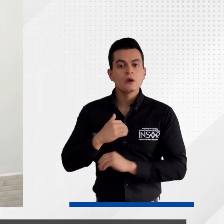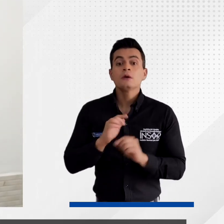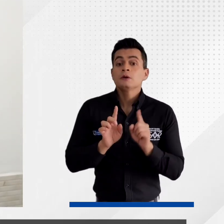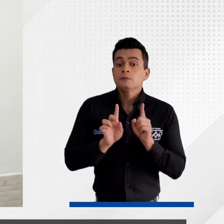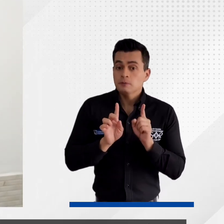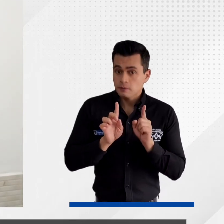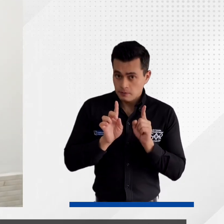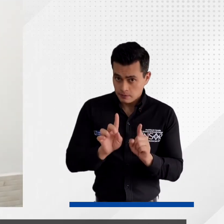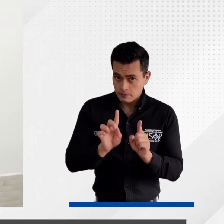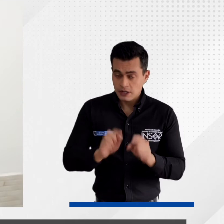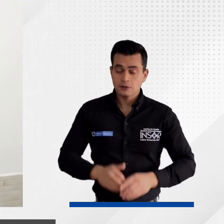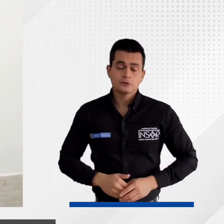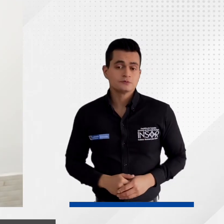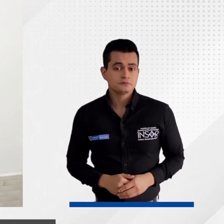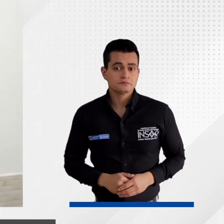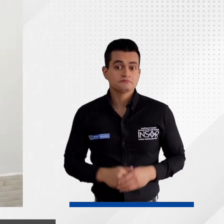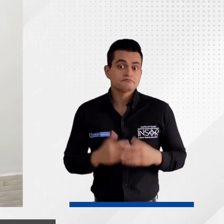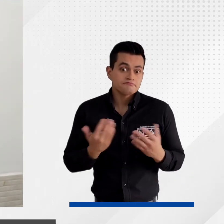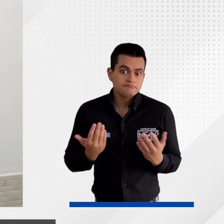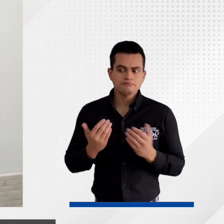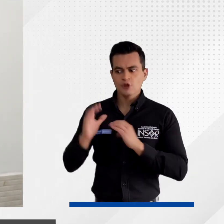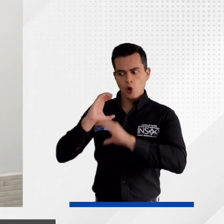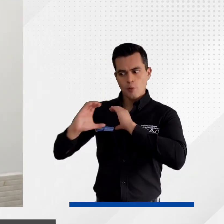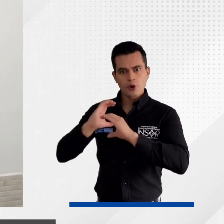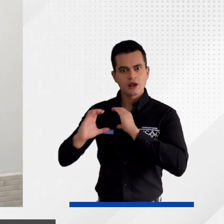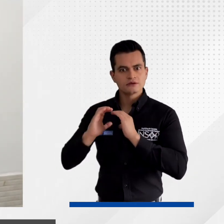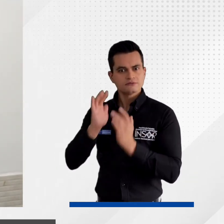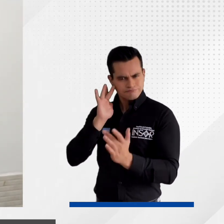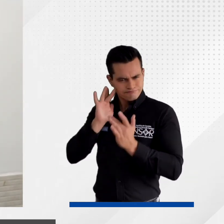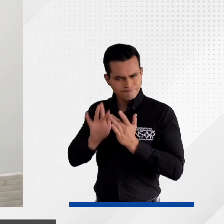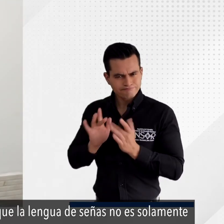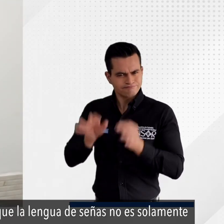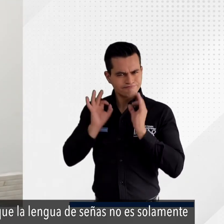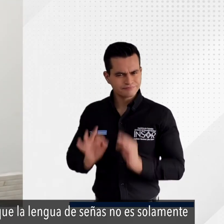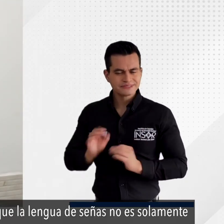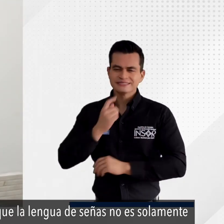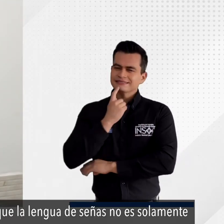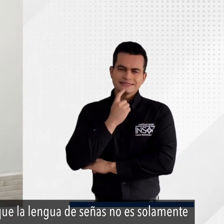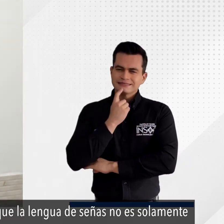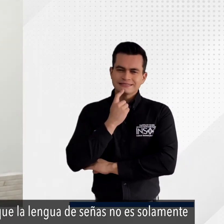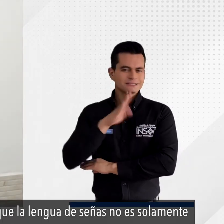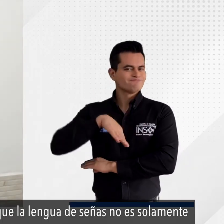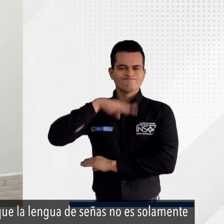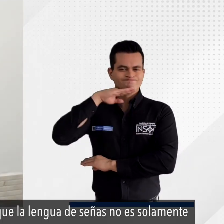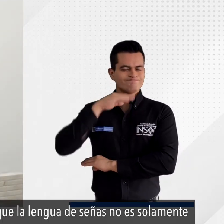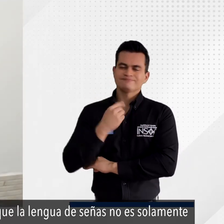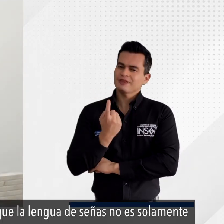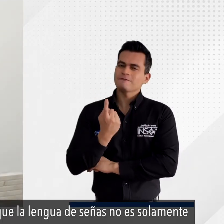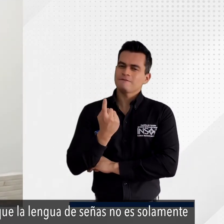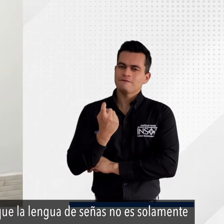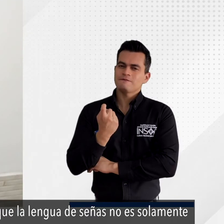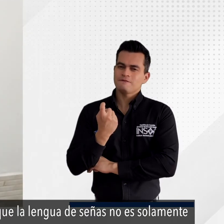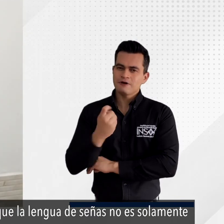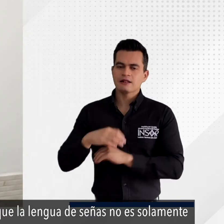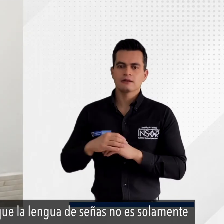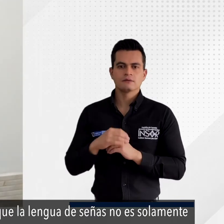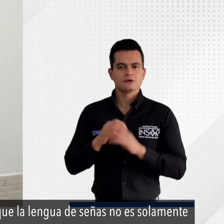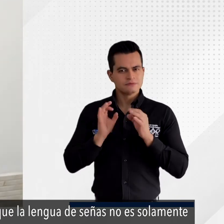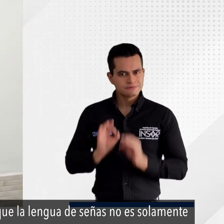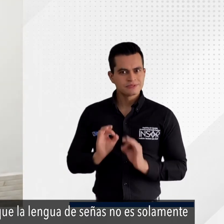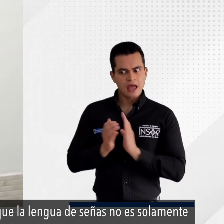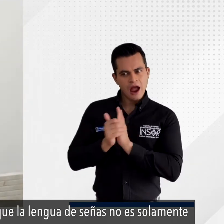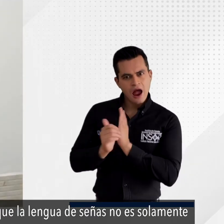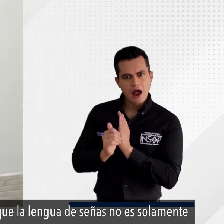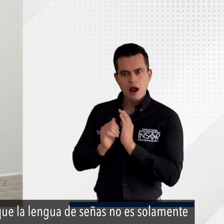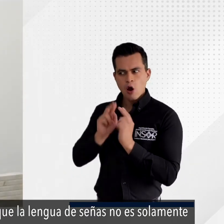eso para una comunicación efectiva nos queda faltando realmente esa habilidad y conocer esa gramática y